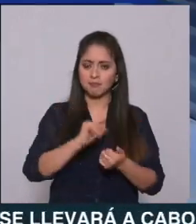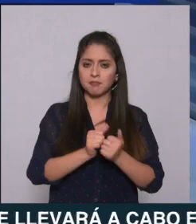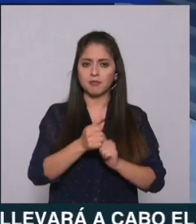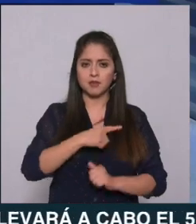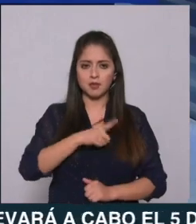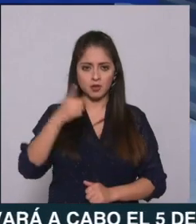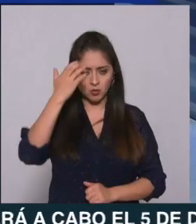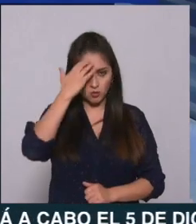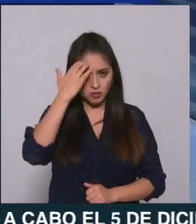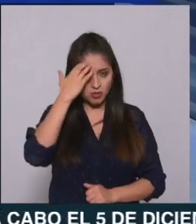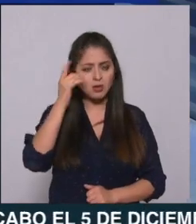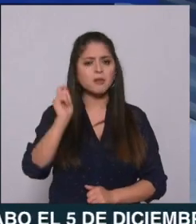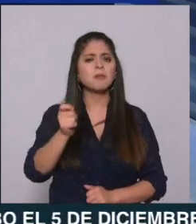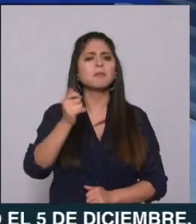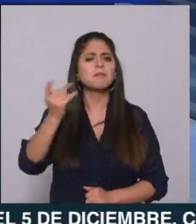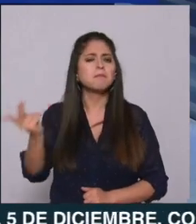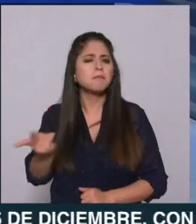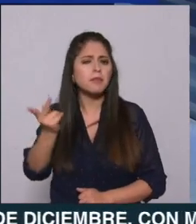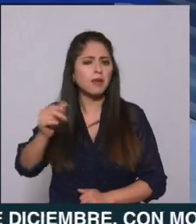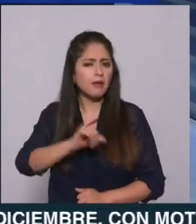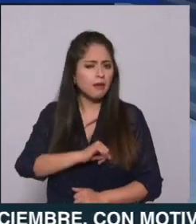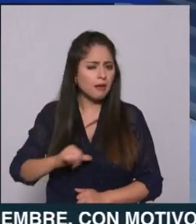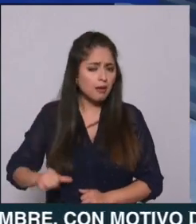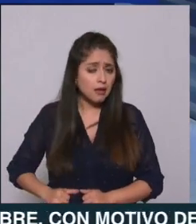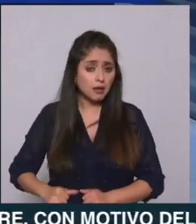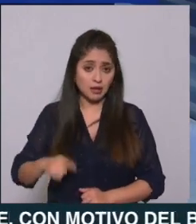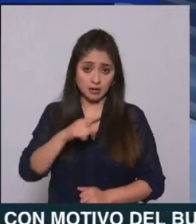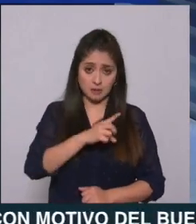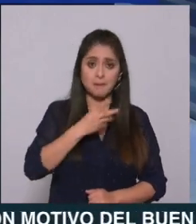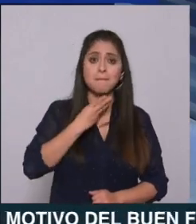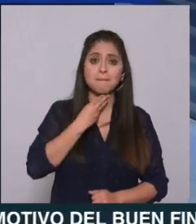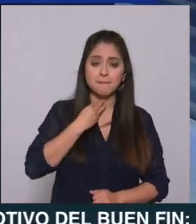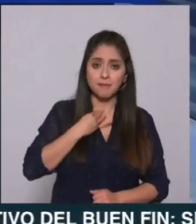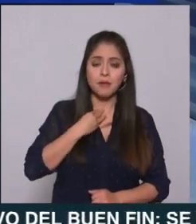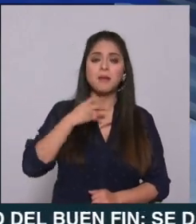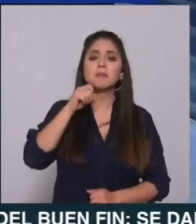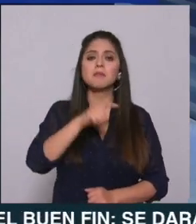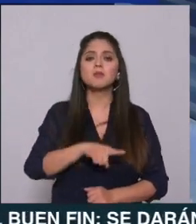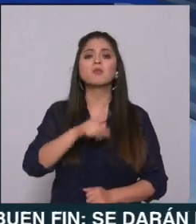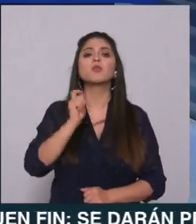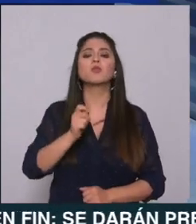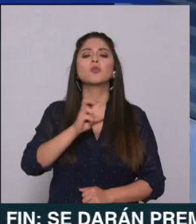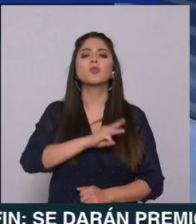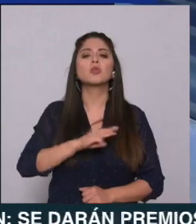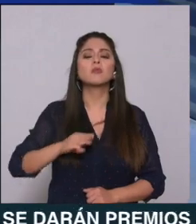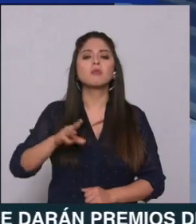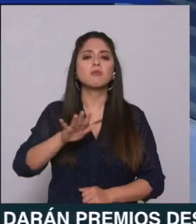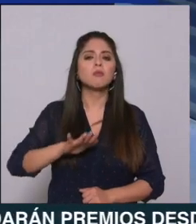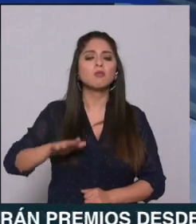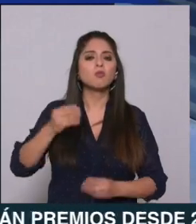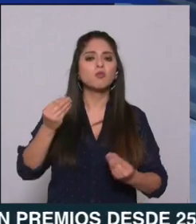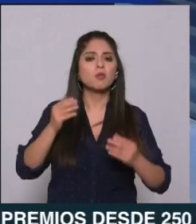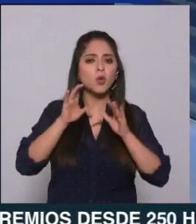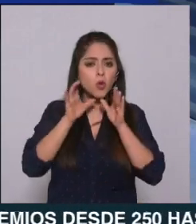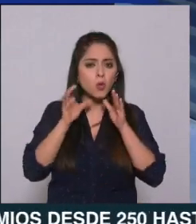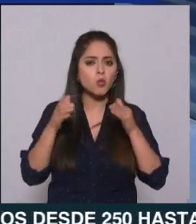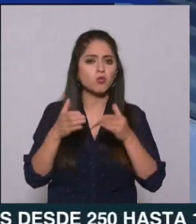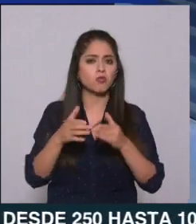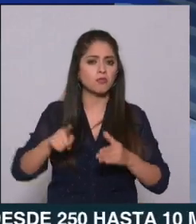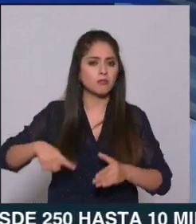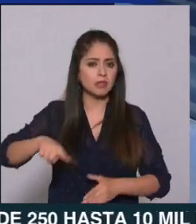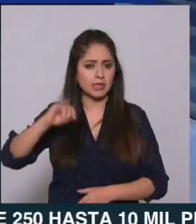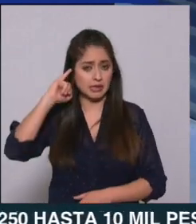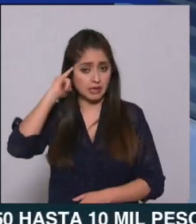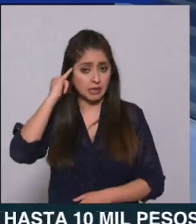Alcalde Sánchez, además del mezcal, pues tenemos en el municipio mucha población indígena que incluso habla